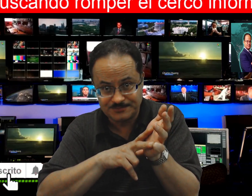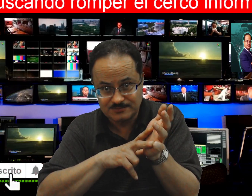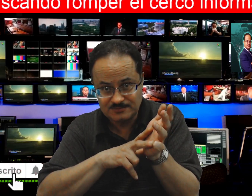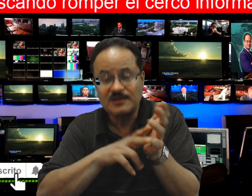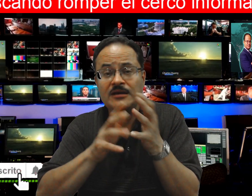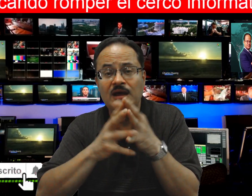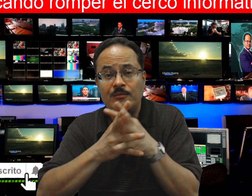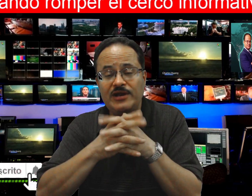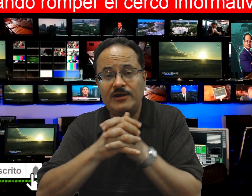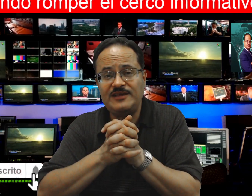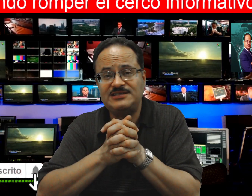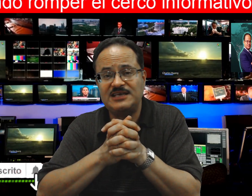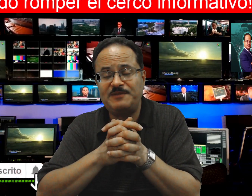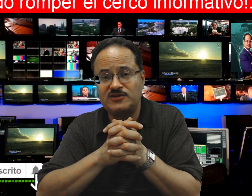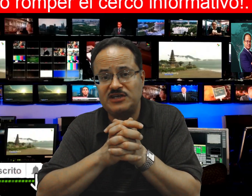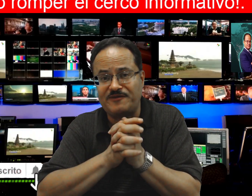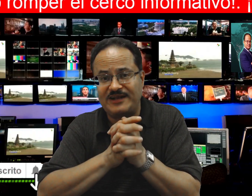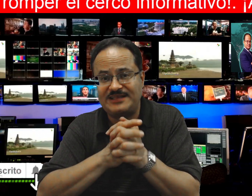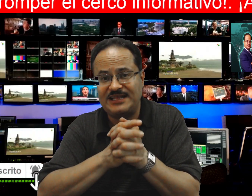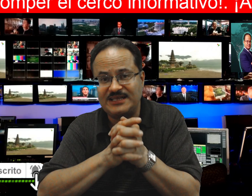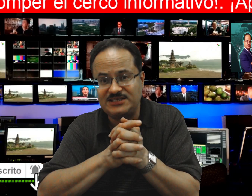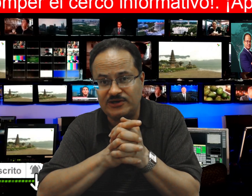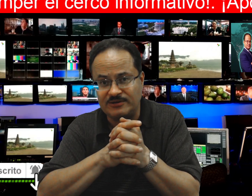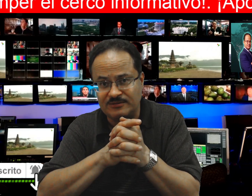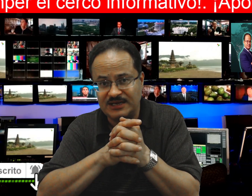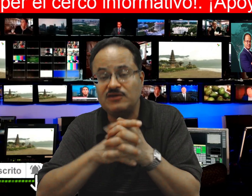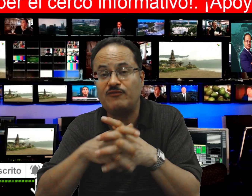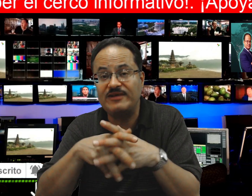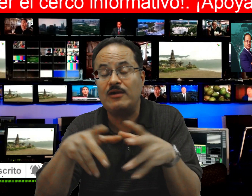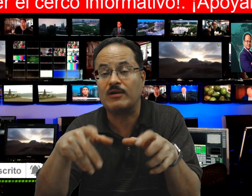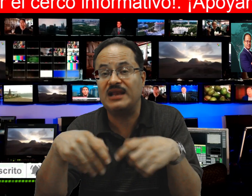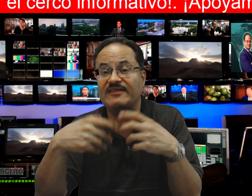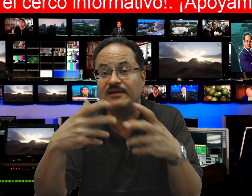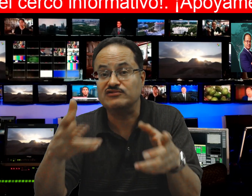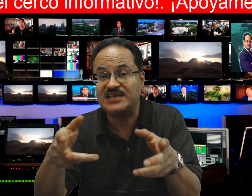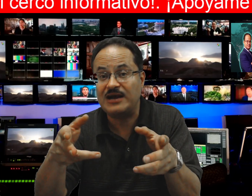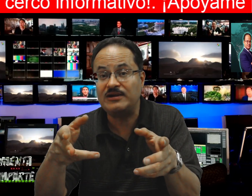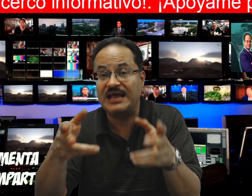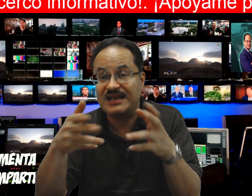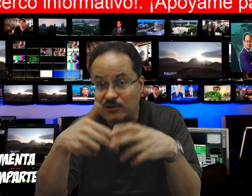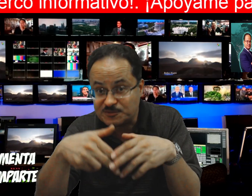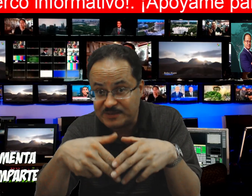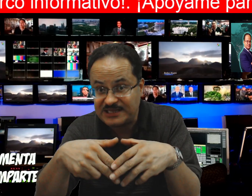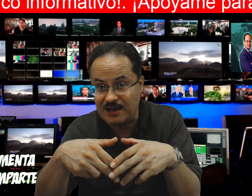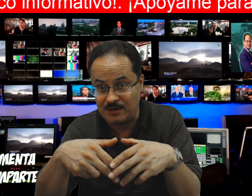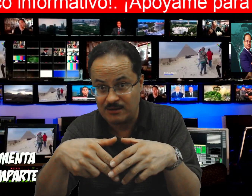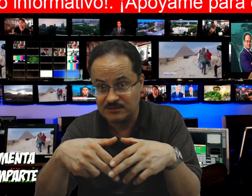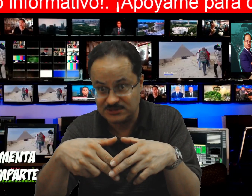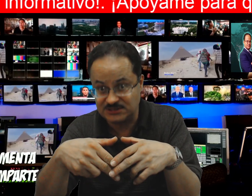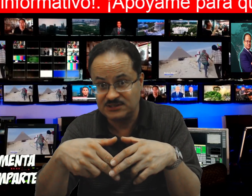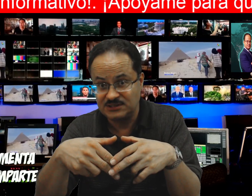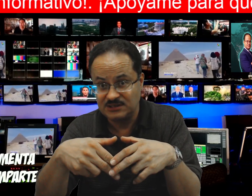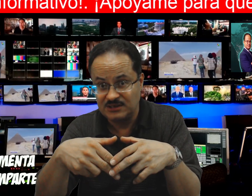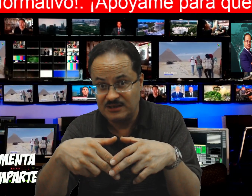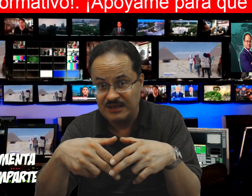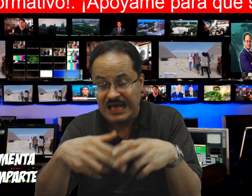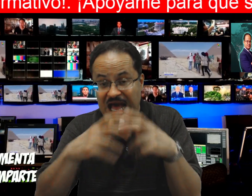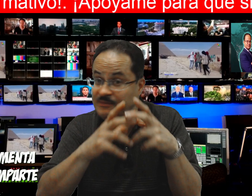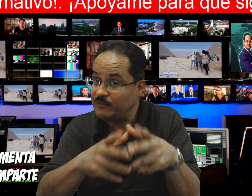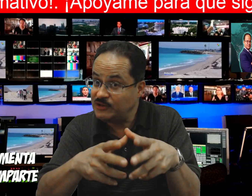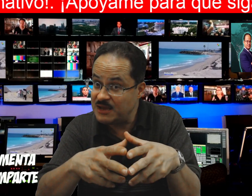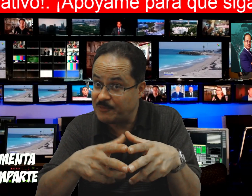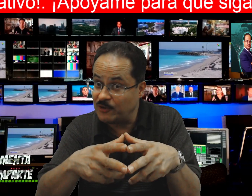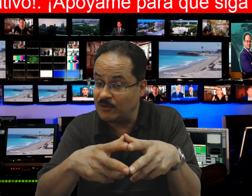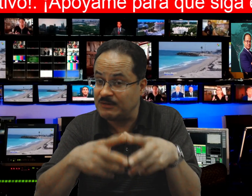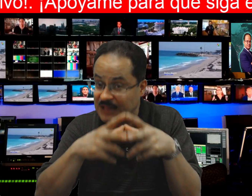Acapulco murieron 16 personas por falta de atención Esto fue de lo que le denunciaron en el hospital s al